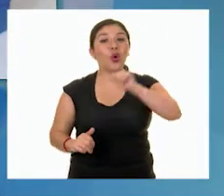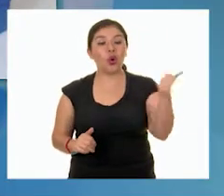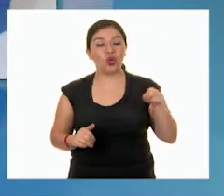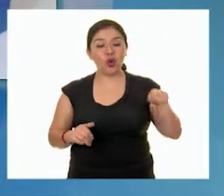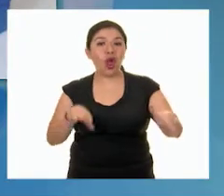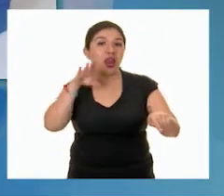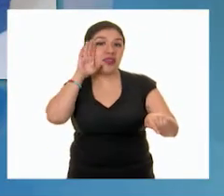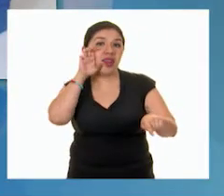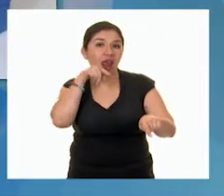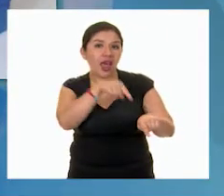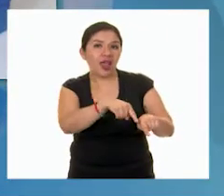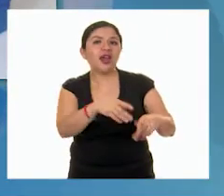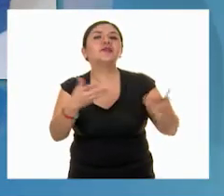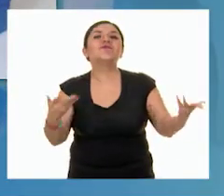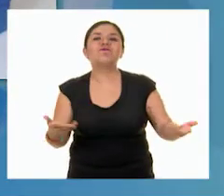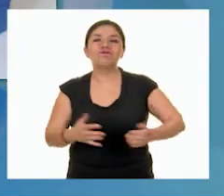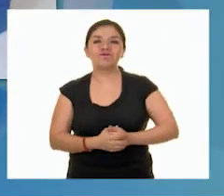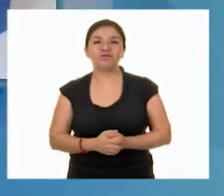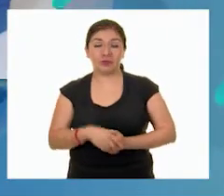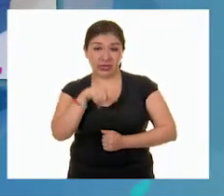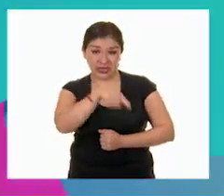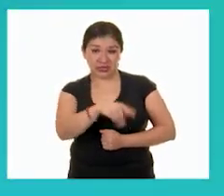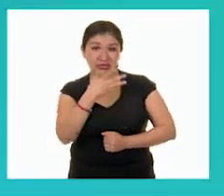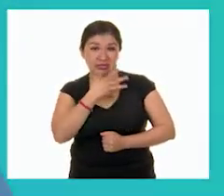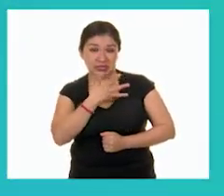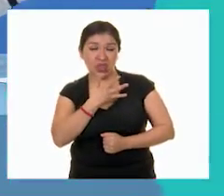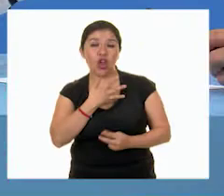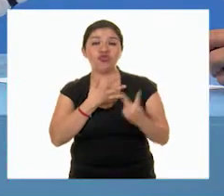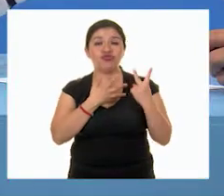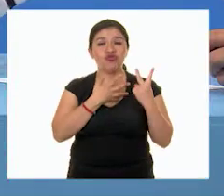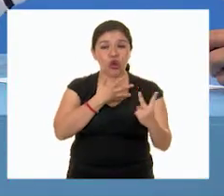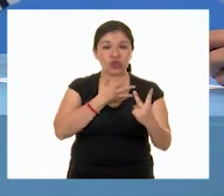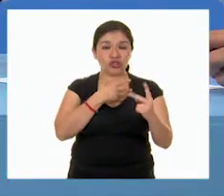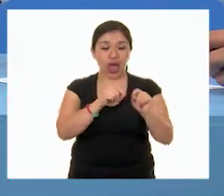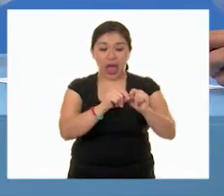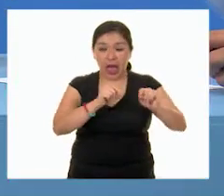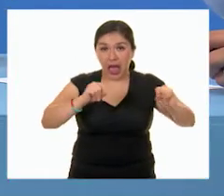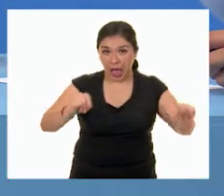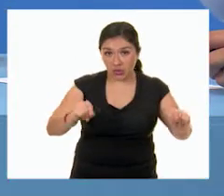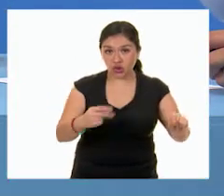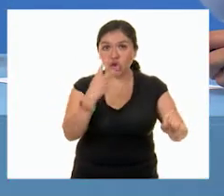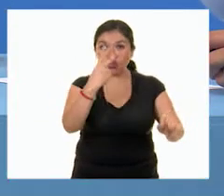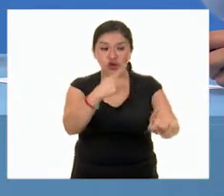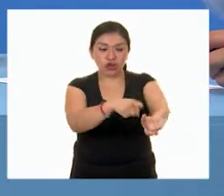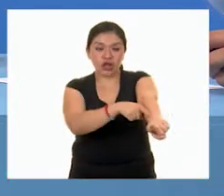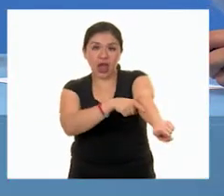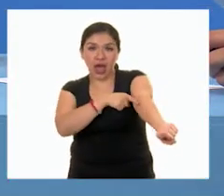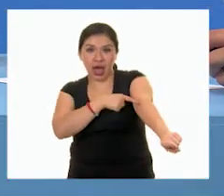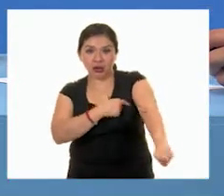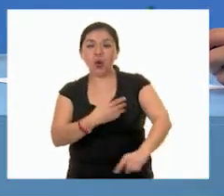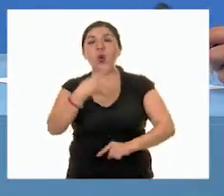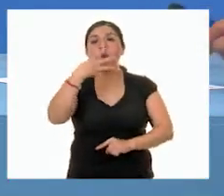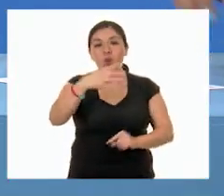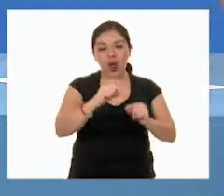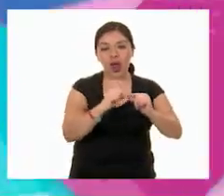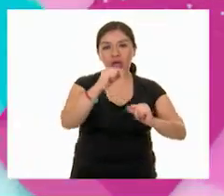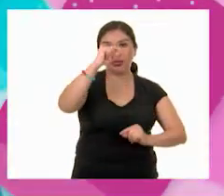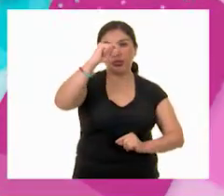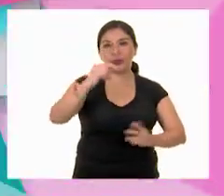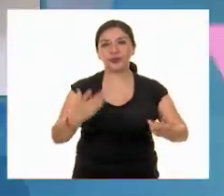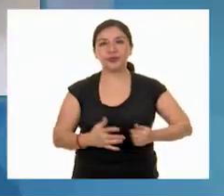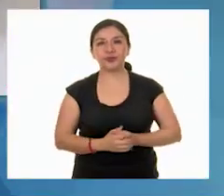prisma anaranjado? Pues son 2 de ancho, 2 de largo y también 4 de